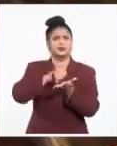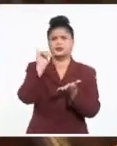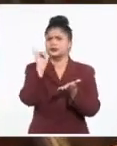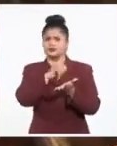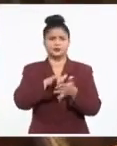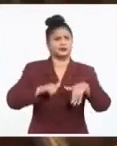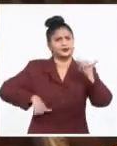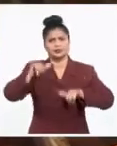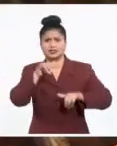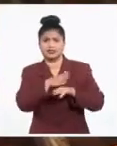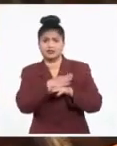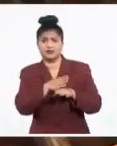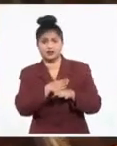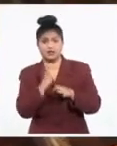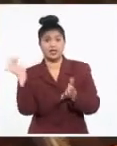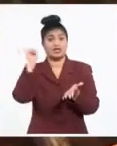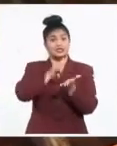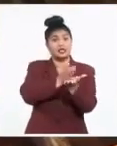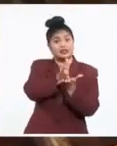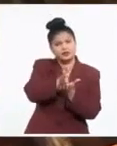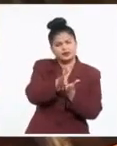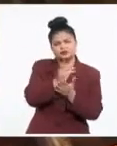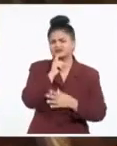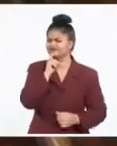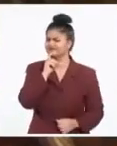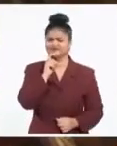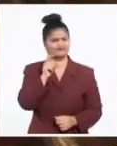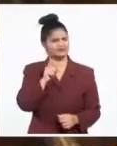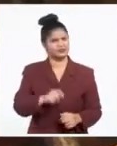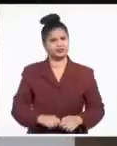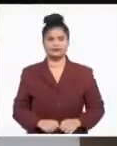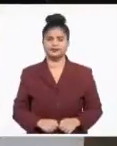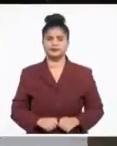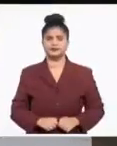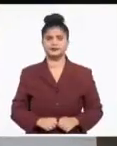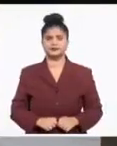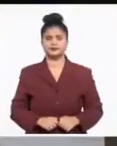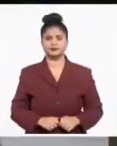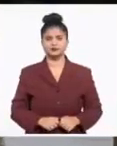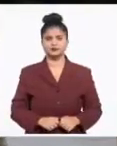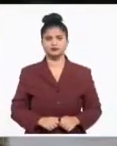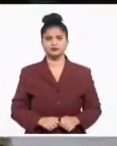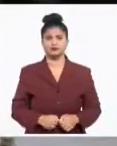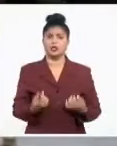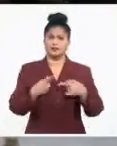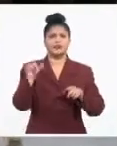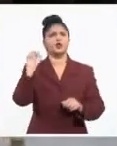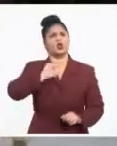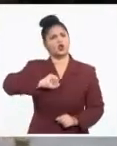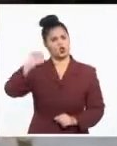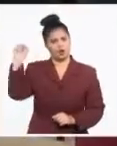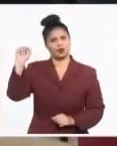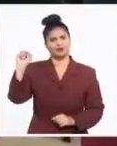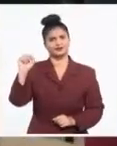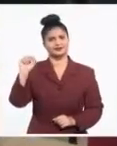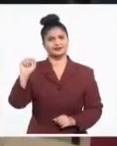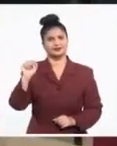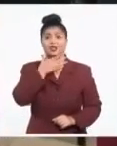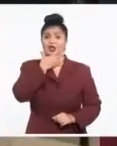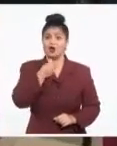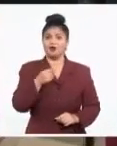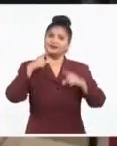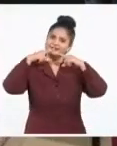tremendo eso, sin suplente, porque no teníamos disposición para poder llevar un suplente. Pero bueno, se logró y creo que los niños están